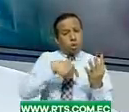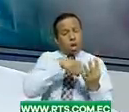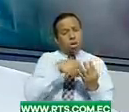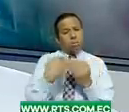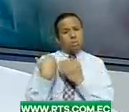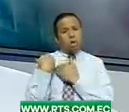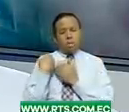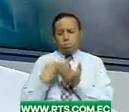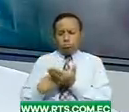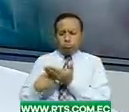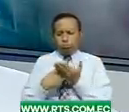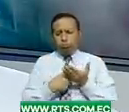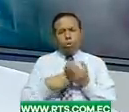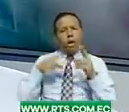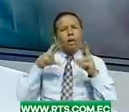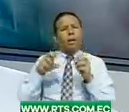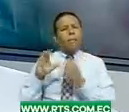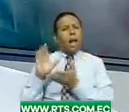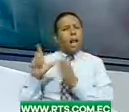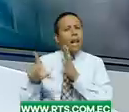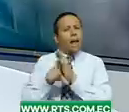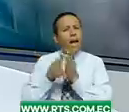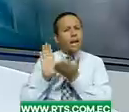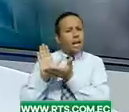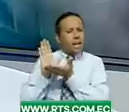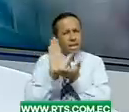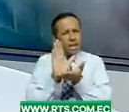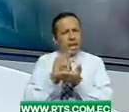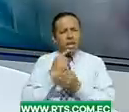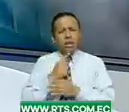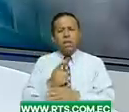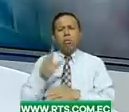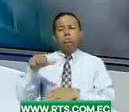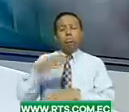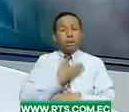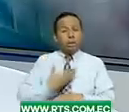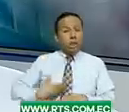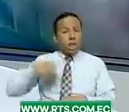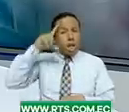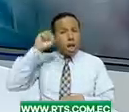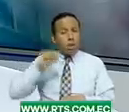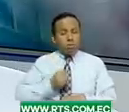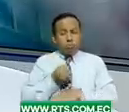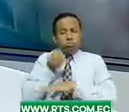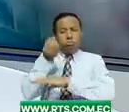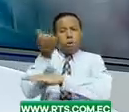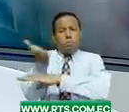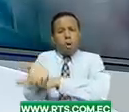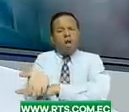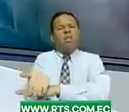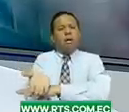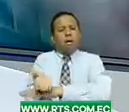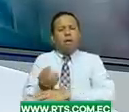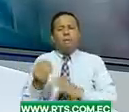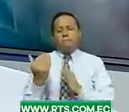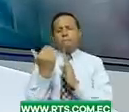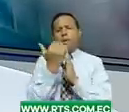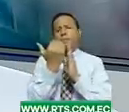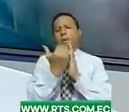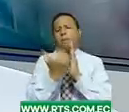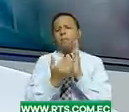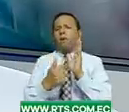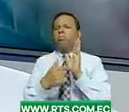Lasso, una propuesta que, entre otras cosas, busca incrementar los años de aportaciones de 30